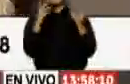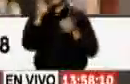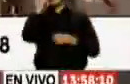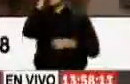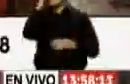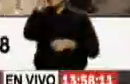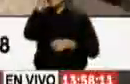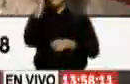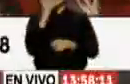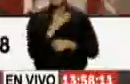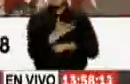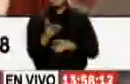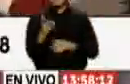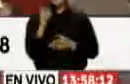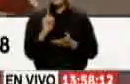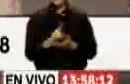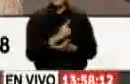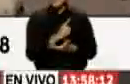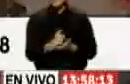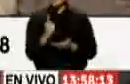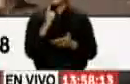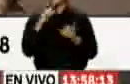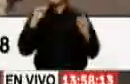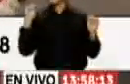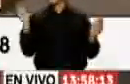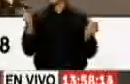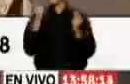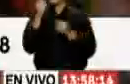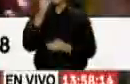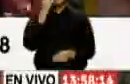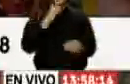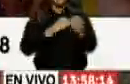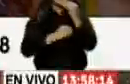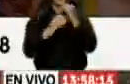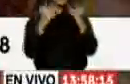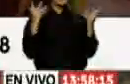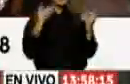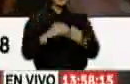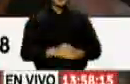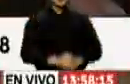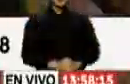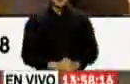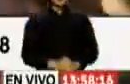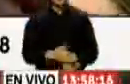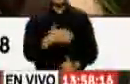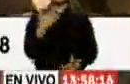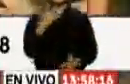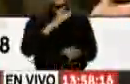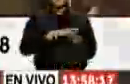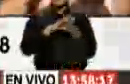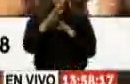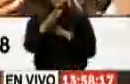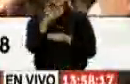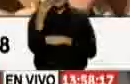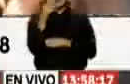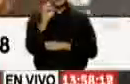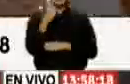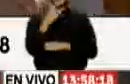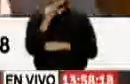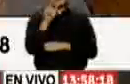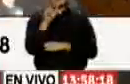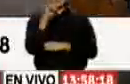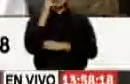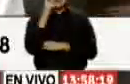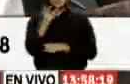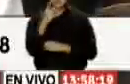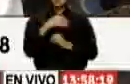cultura, danza, va a haber fiesta, comida. Y qué mejor que la invitación de la Chagra Guagua de este